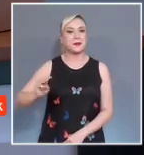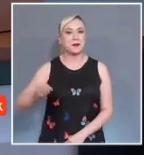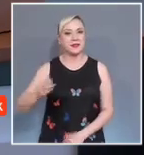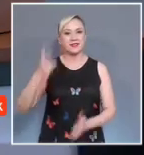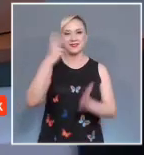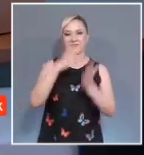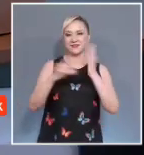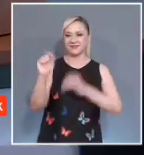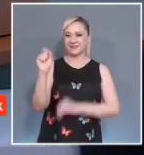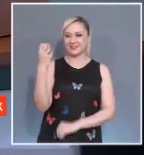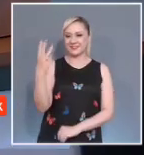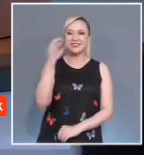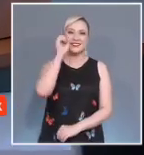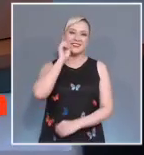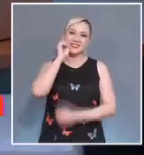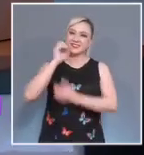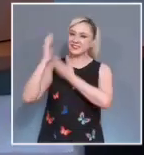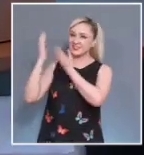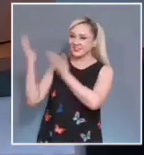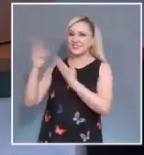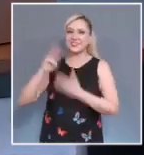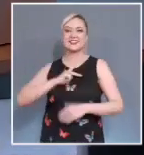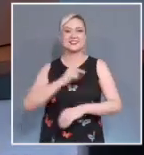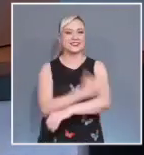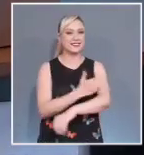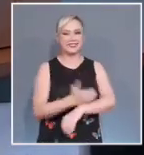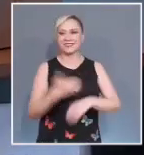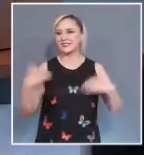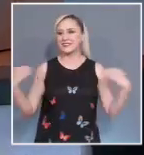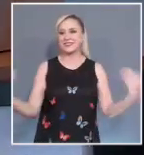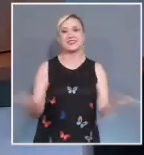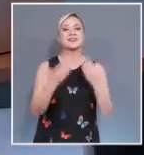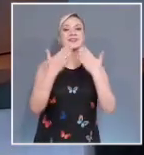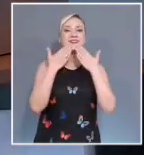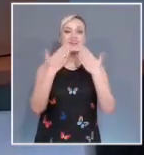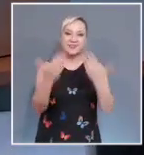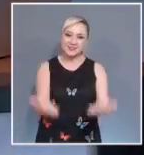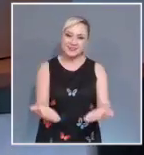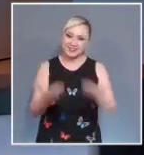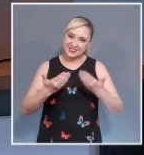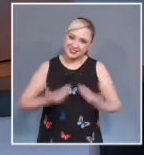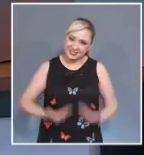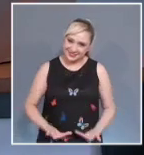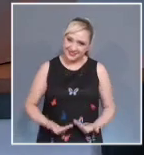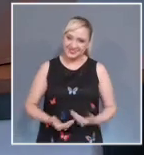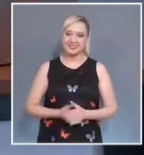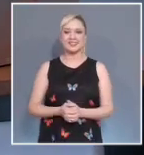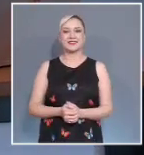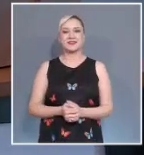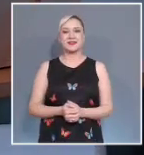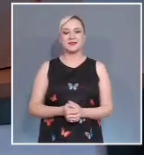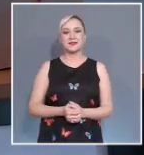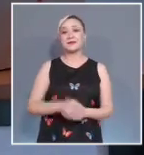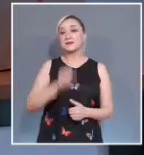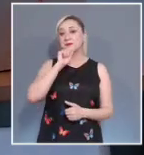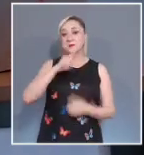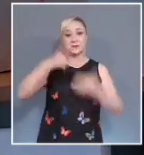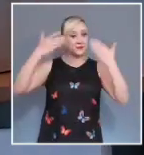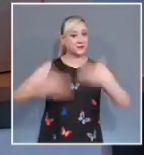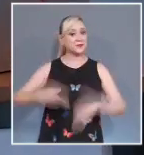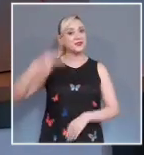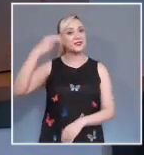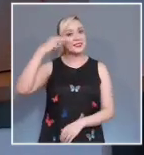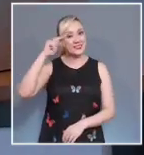Oscar González y a nombre de todo este equipo de trabajo le damos la más cordial bienvenida. Saludamos a mi compañera Nidia Díaz en